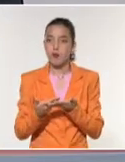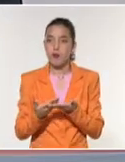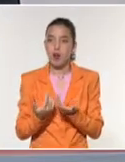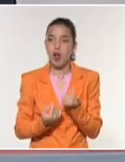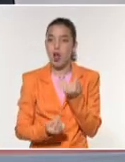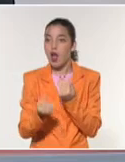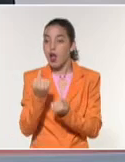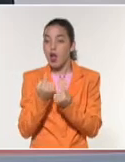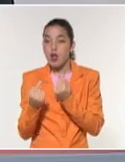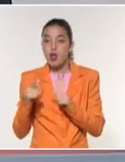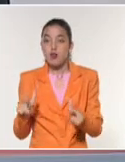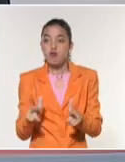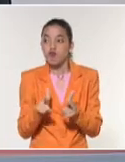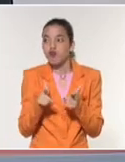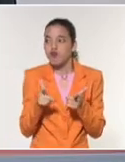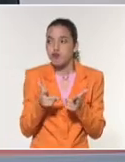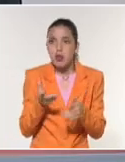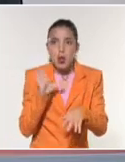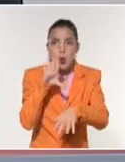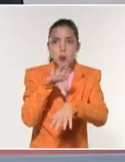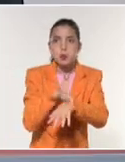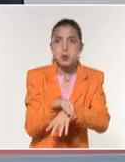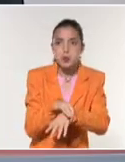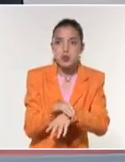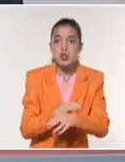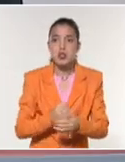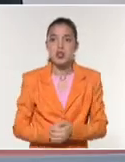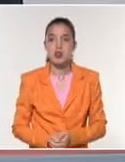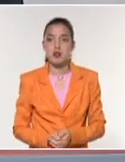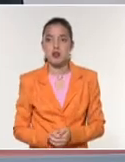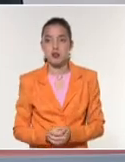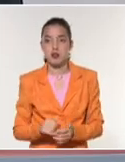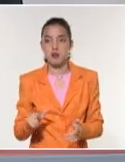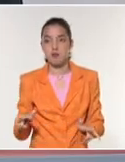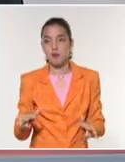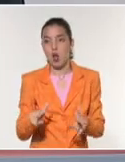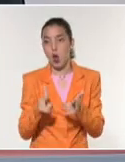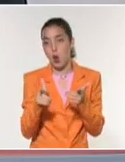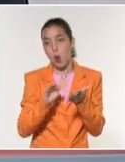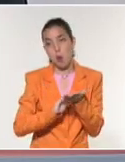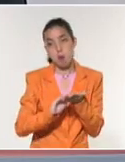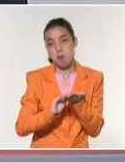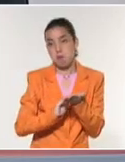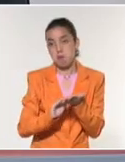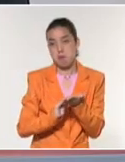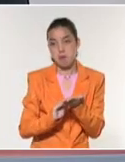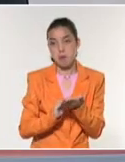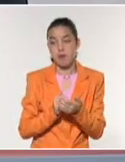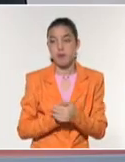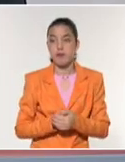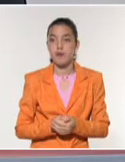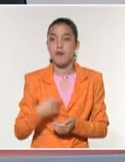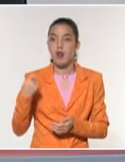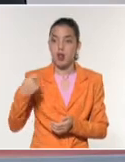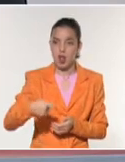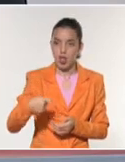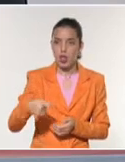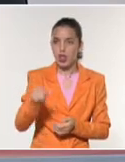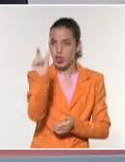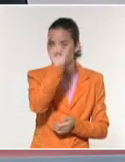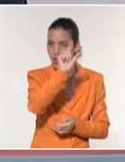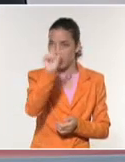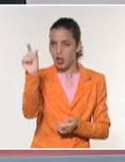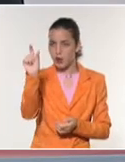cumpliendo una sanción, si ese beneficiado incumple las reglas, el tribunal tiene la facultad legal de revocar